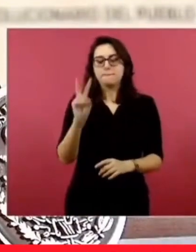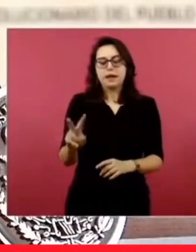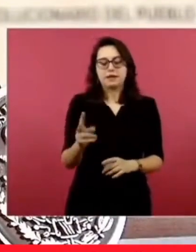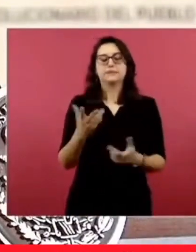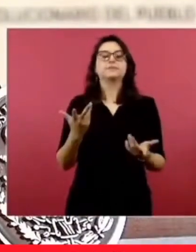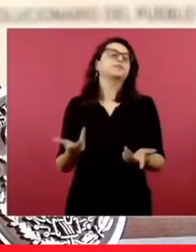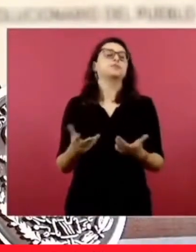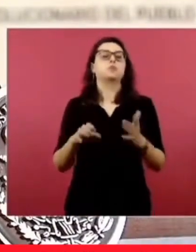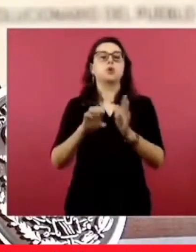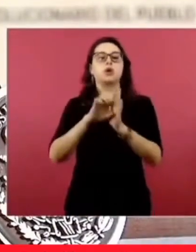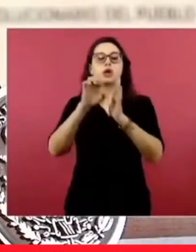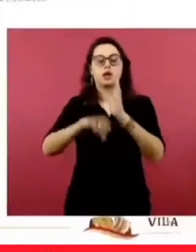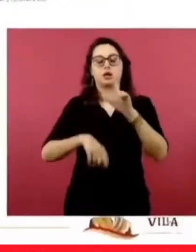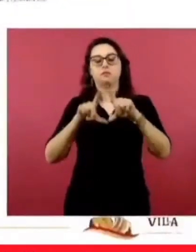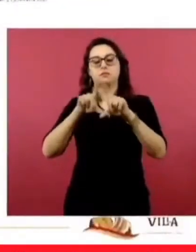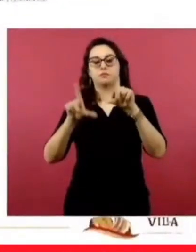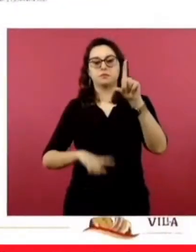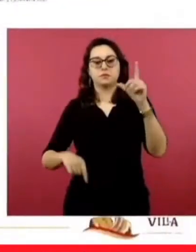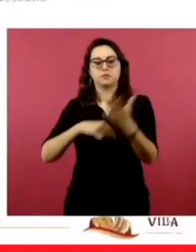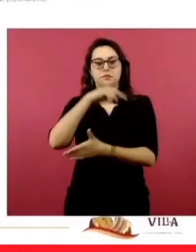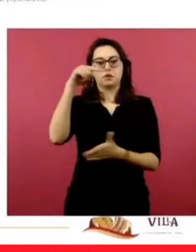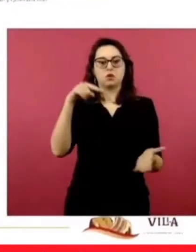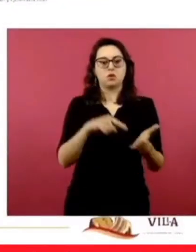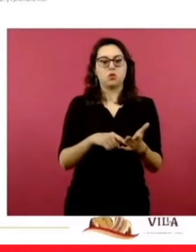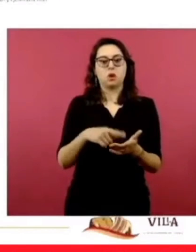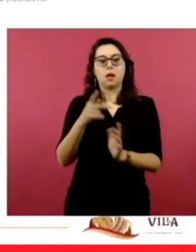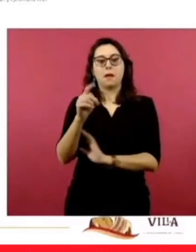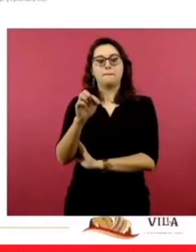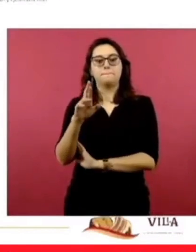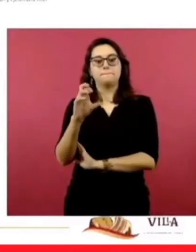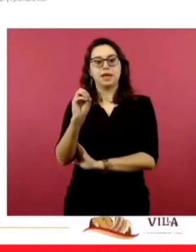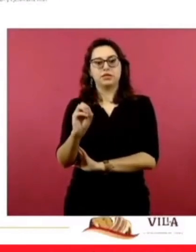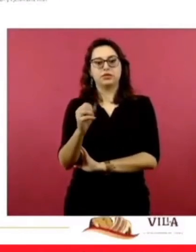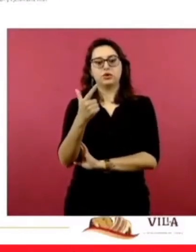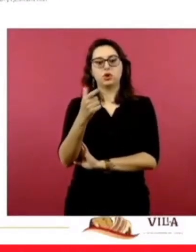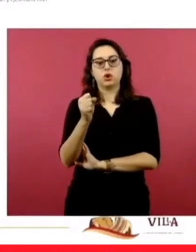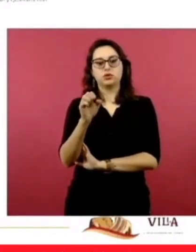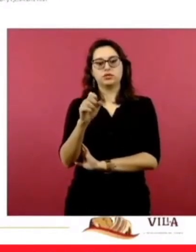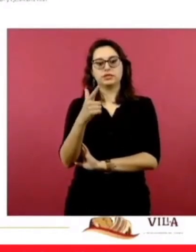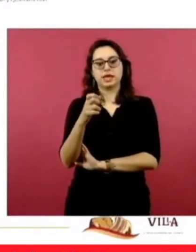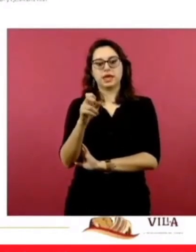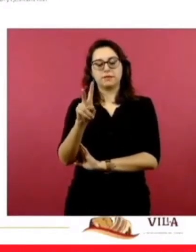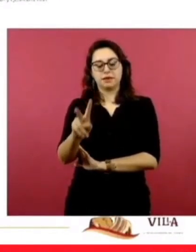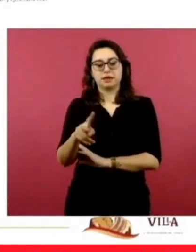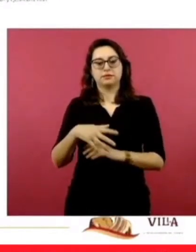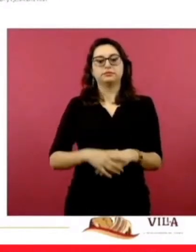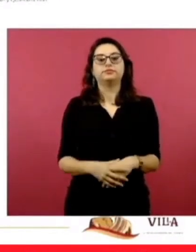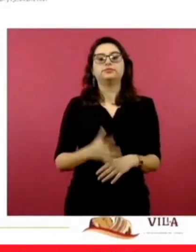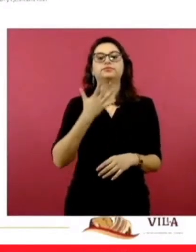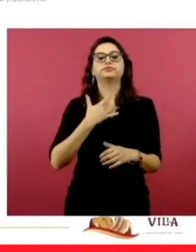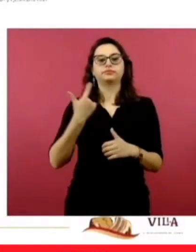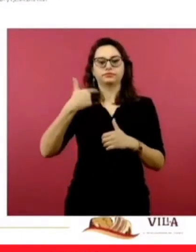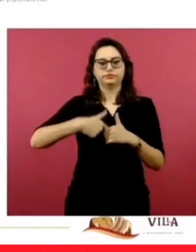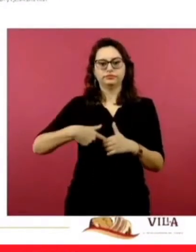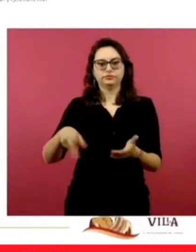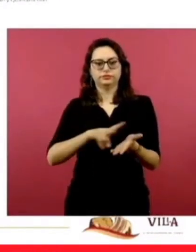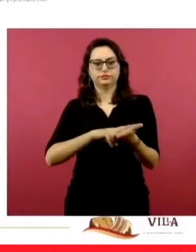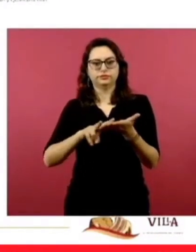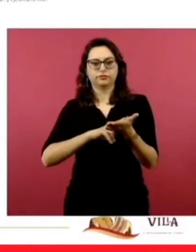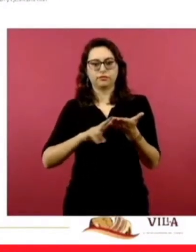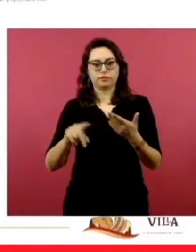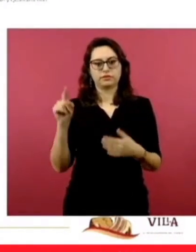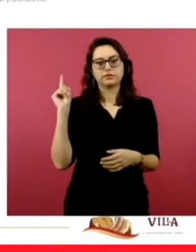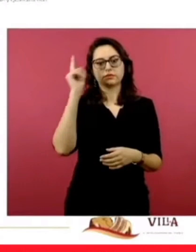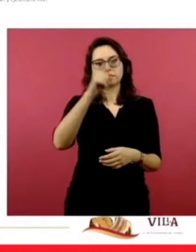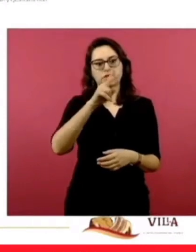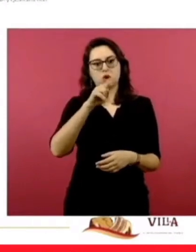servicio, tenemos que Petro-7 fue la más carera para la regular en Santa Catarina, Nuevo León. Tuvo